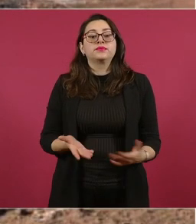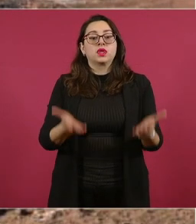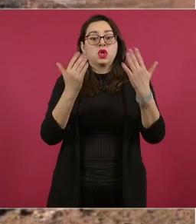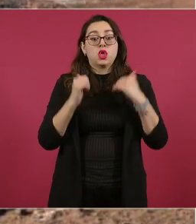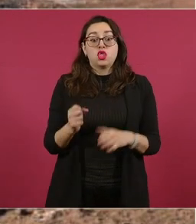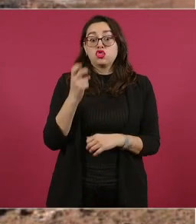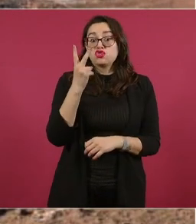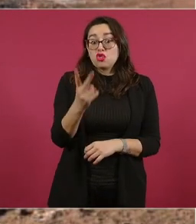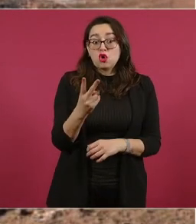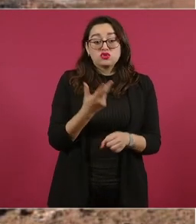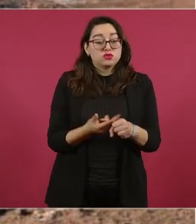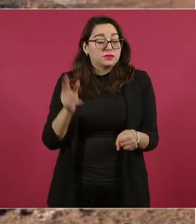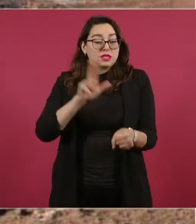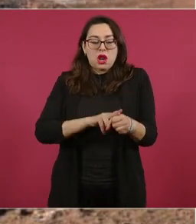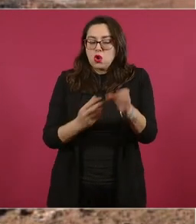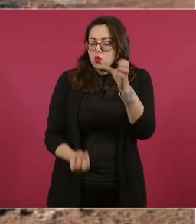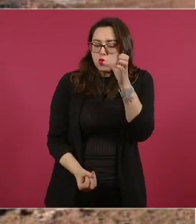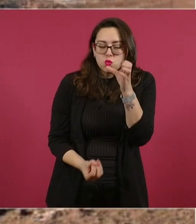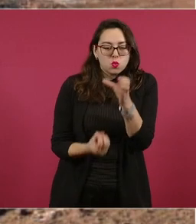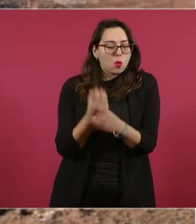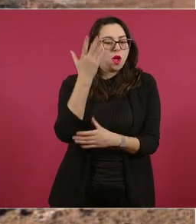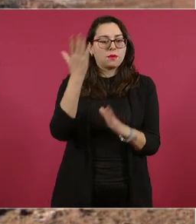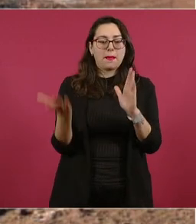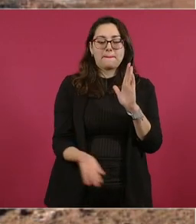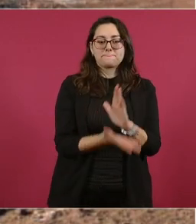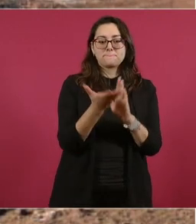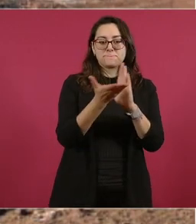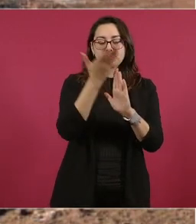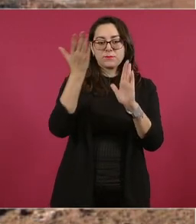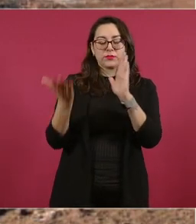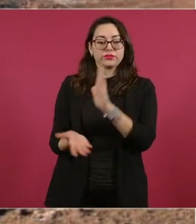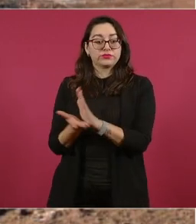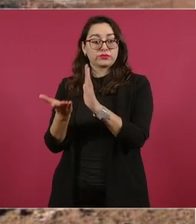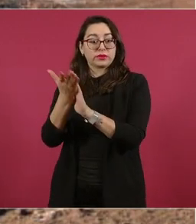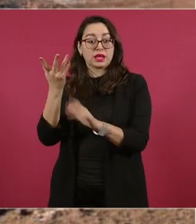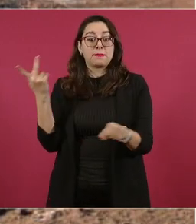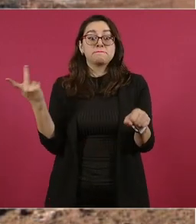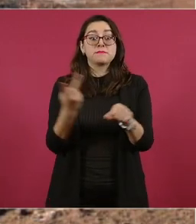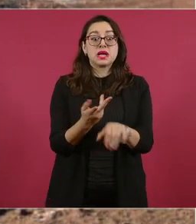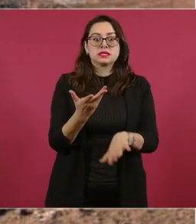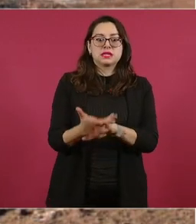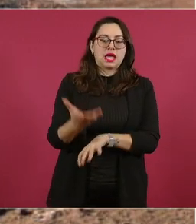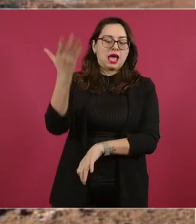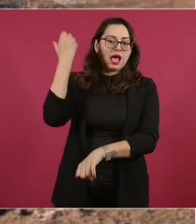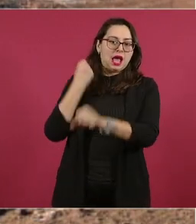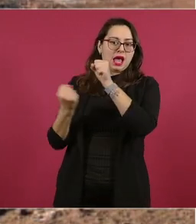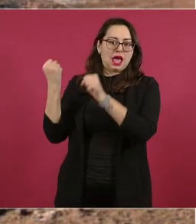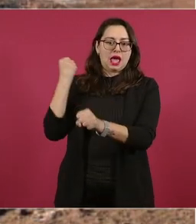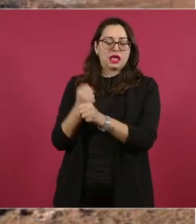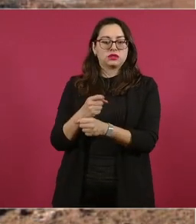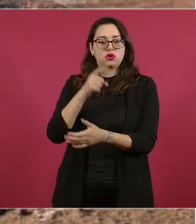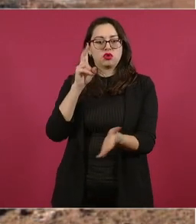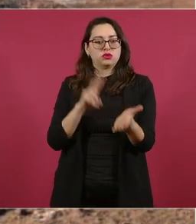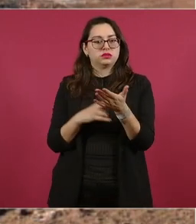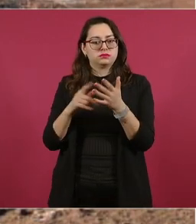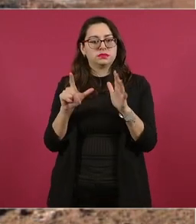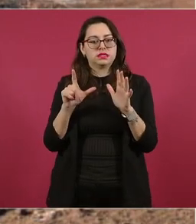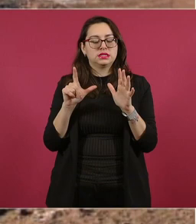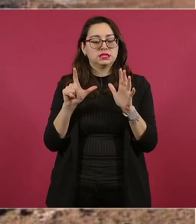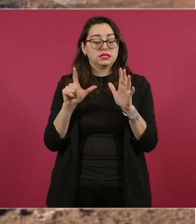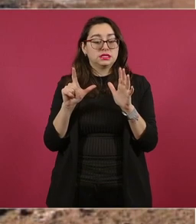hospitales nuevos completamente que tuvieron daños en el sismo del